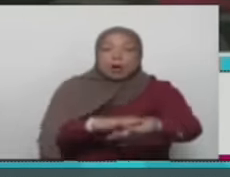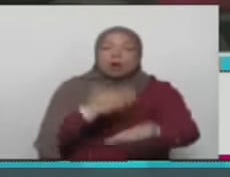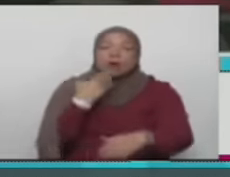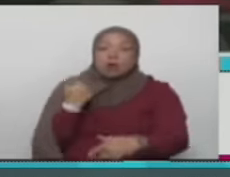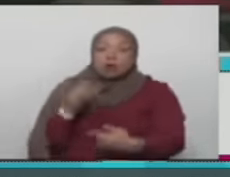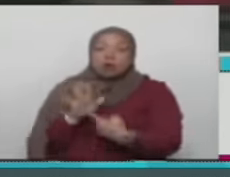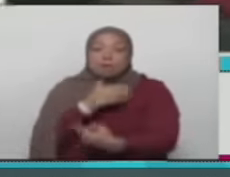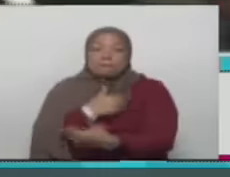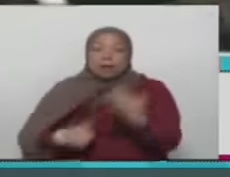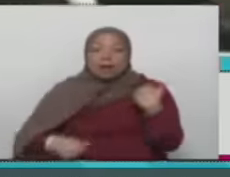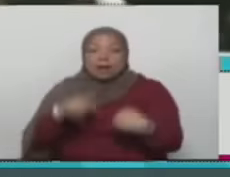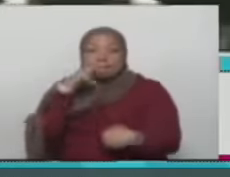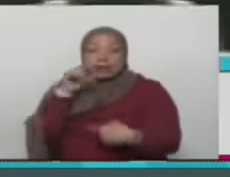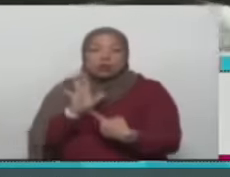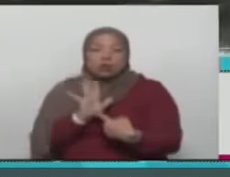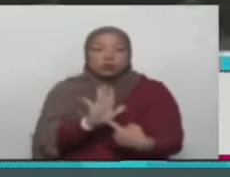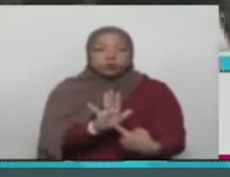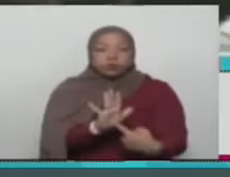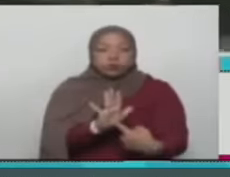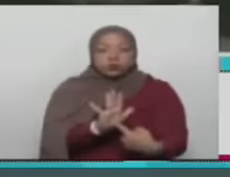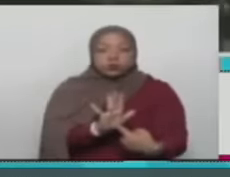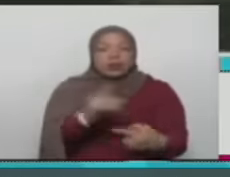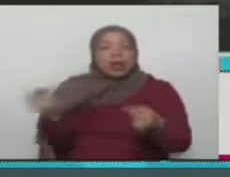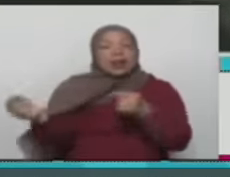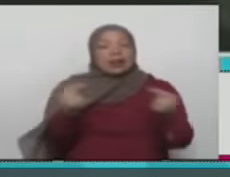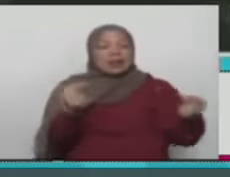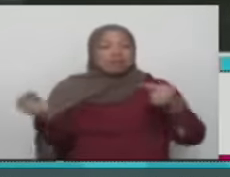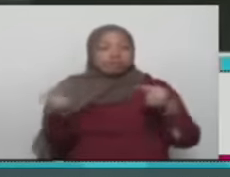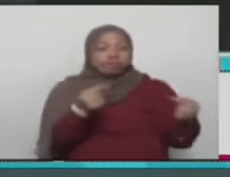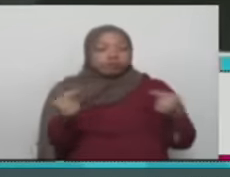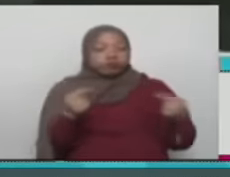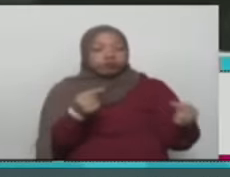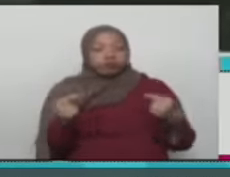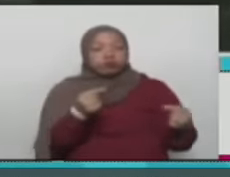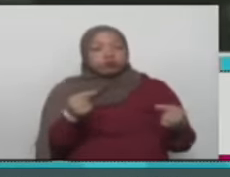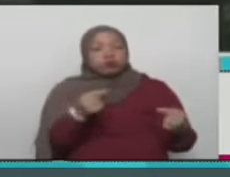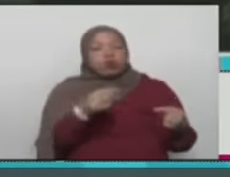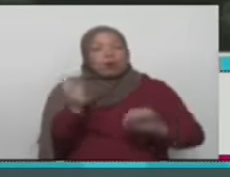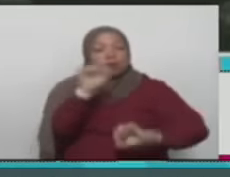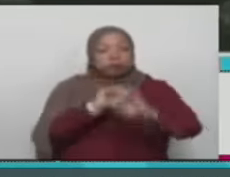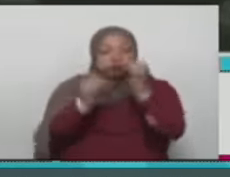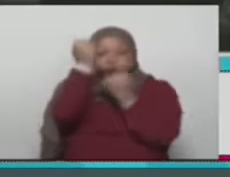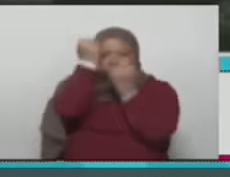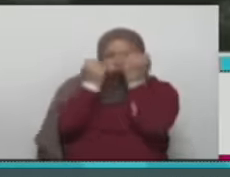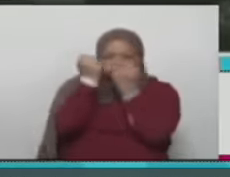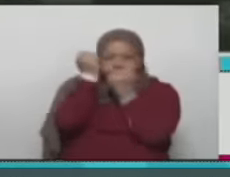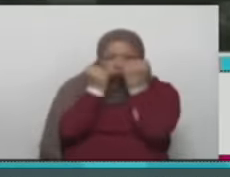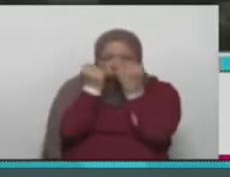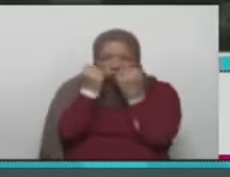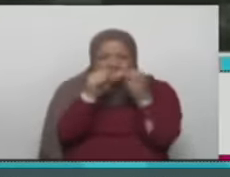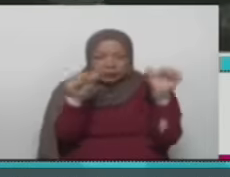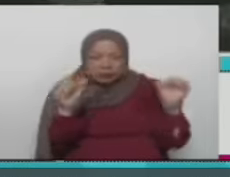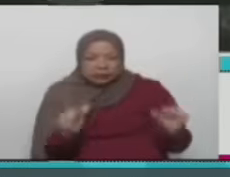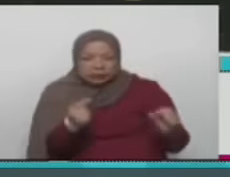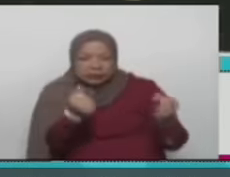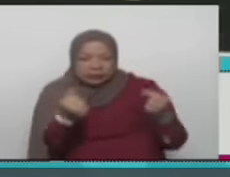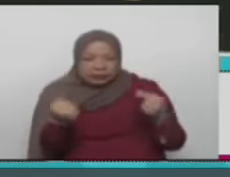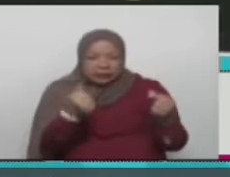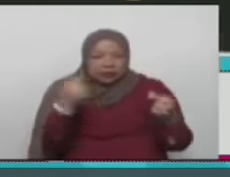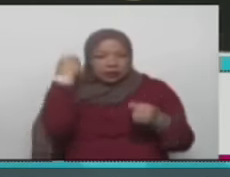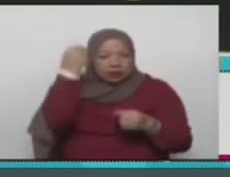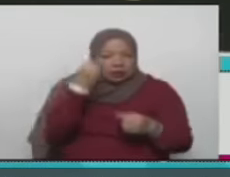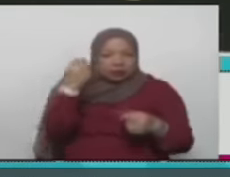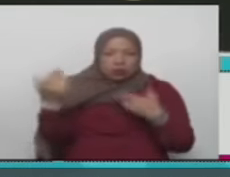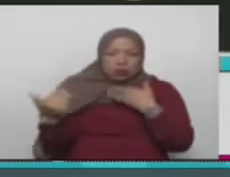usted sustrajo el debate del terrorismo, del fascismo, hay que decirlo